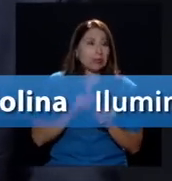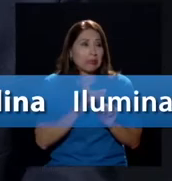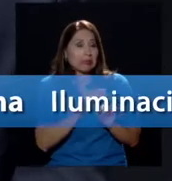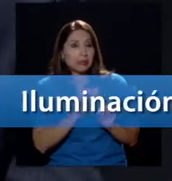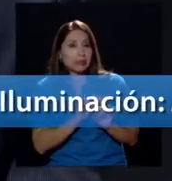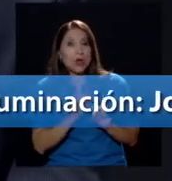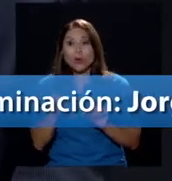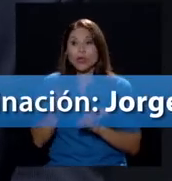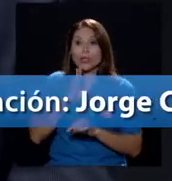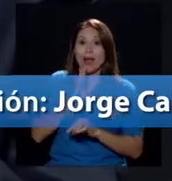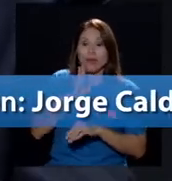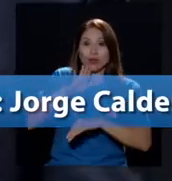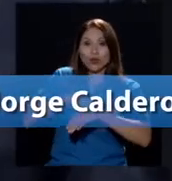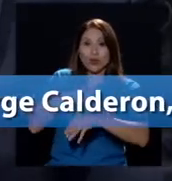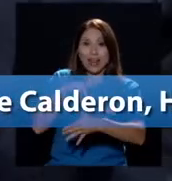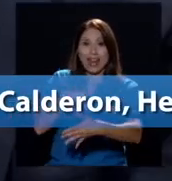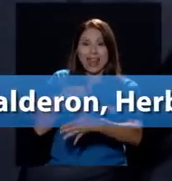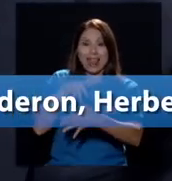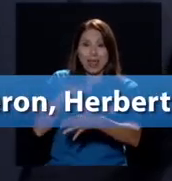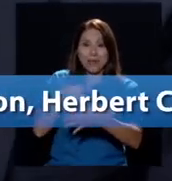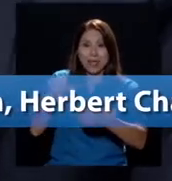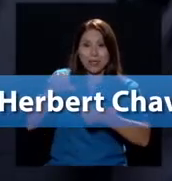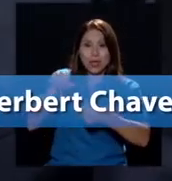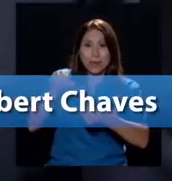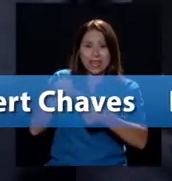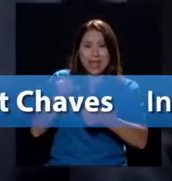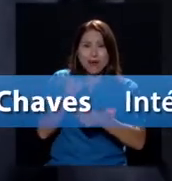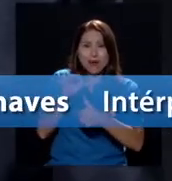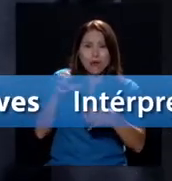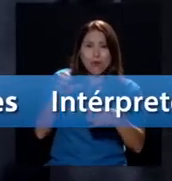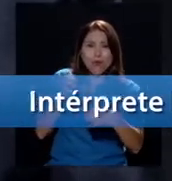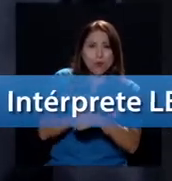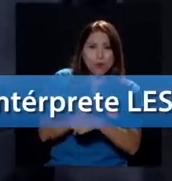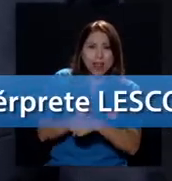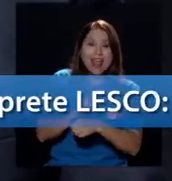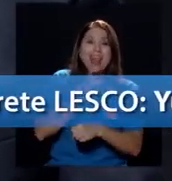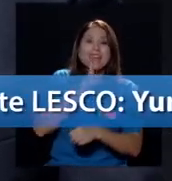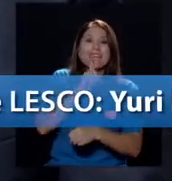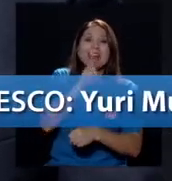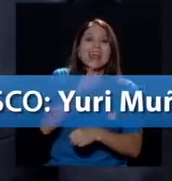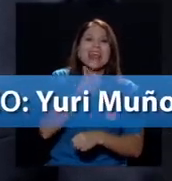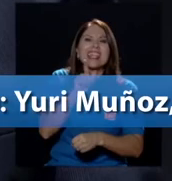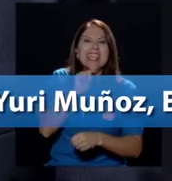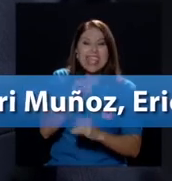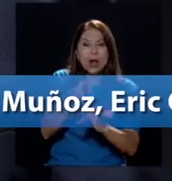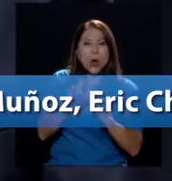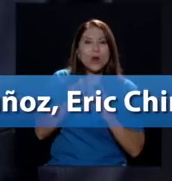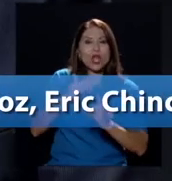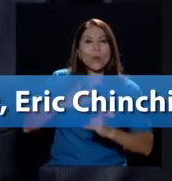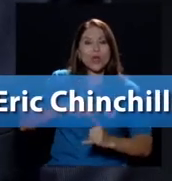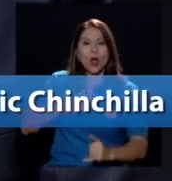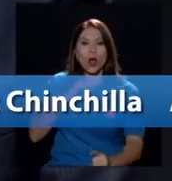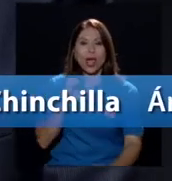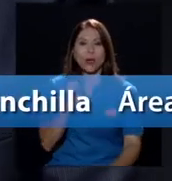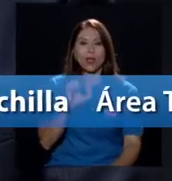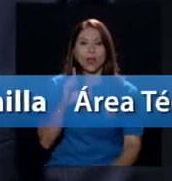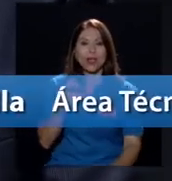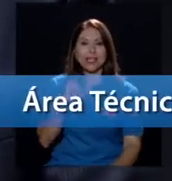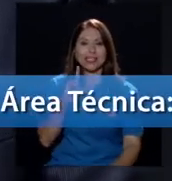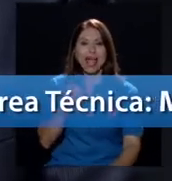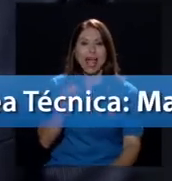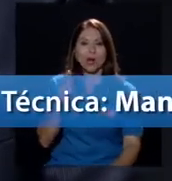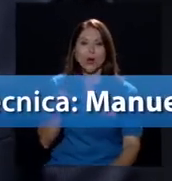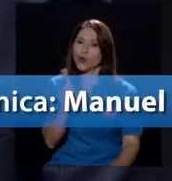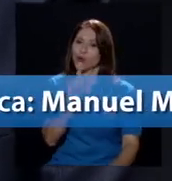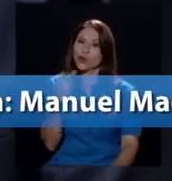centroamérica fue un poco críptico el homónimo amigo es lo que guardo lisando que no solo es amigos sino ha sido inspirador